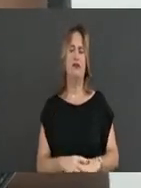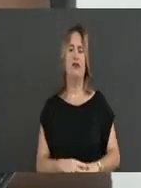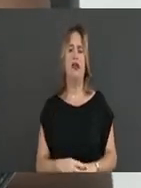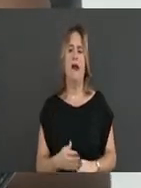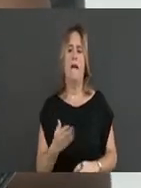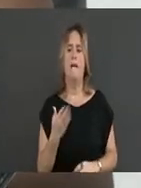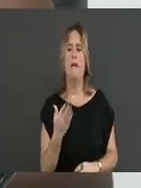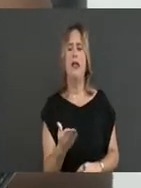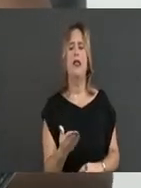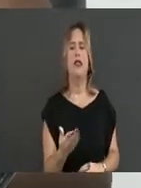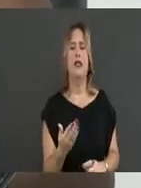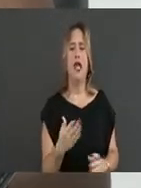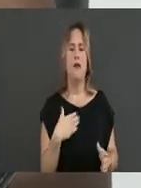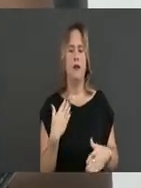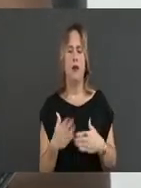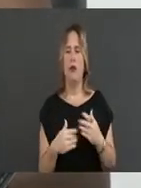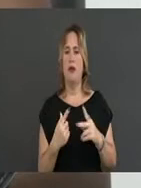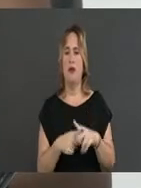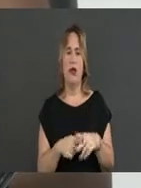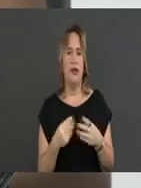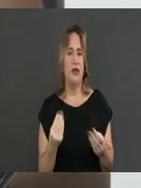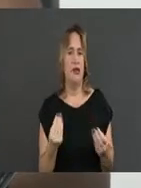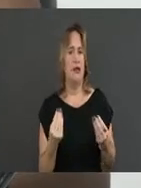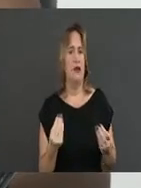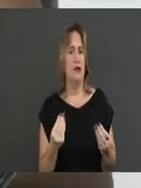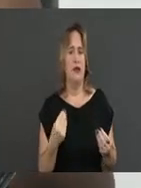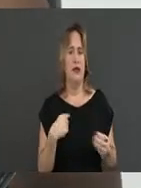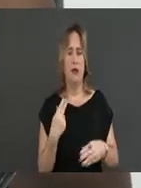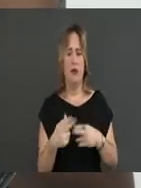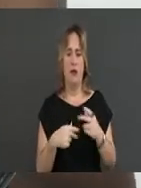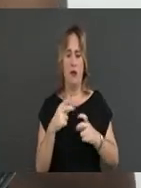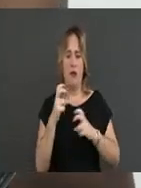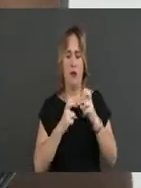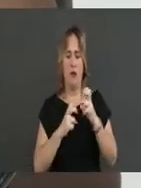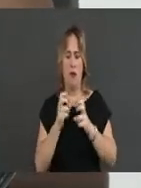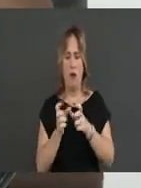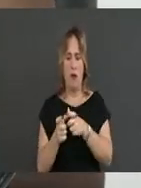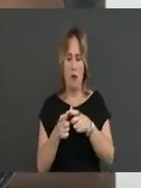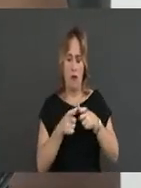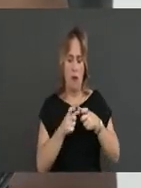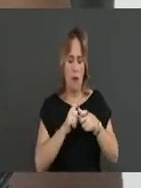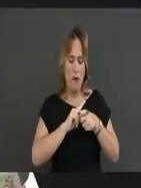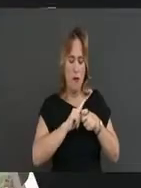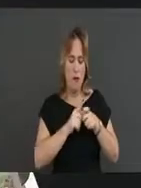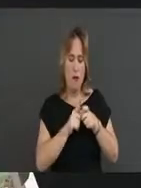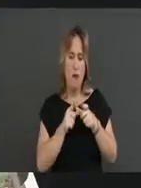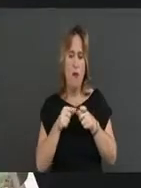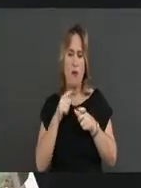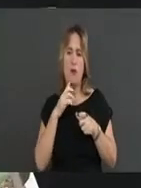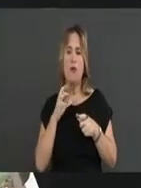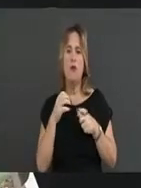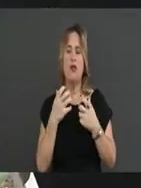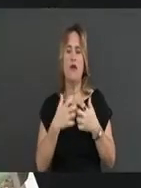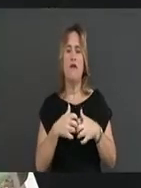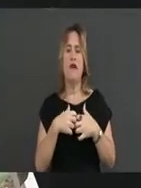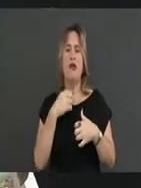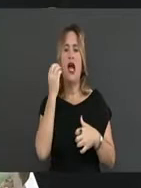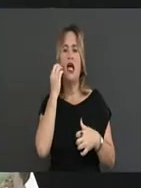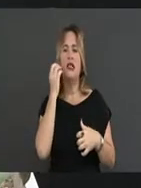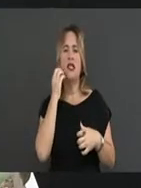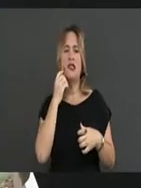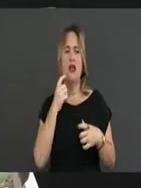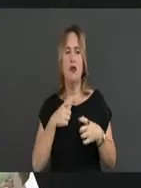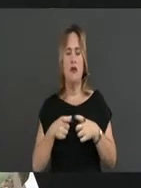demandaban que se resolviera la situación del valvulador. Yo digo, porque así decimos en la fábrica de cemento,